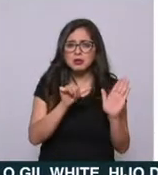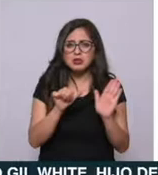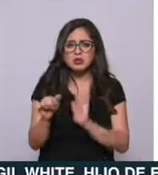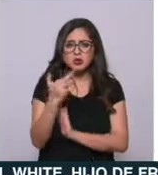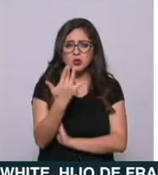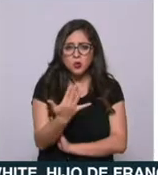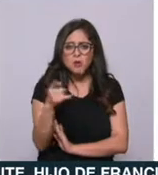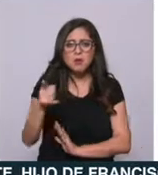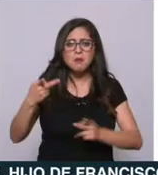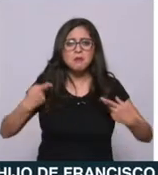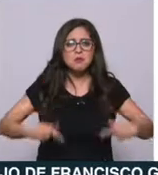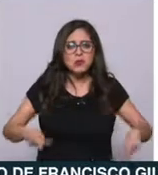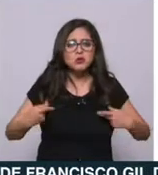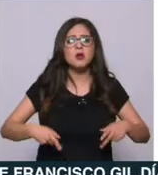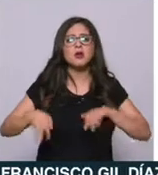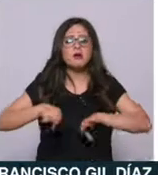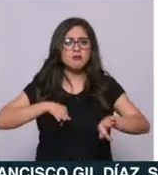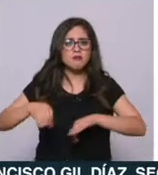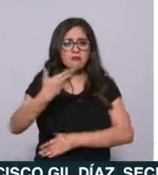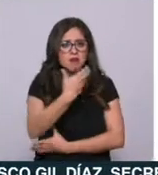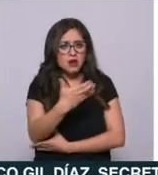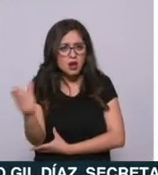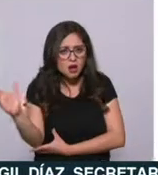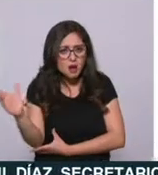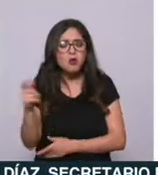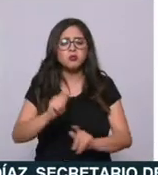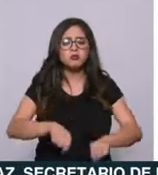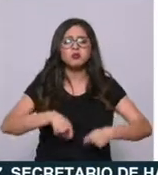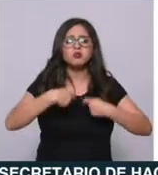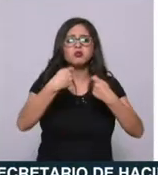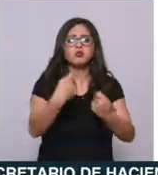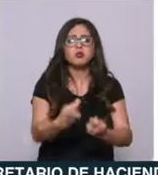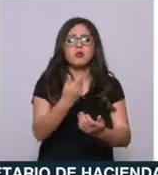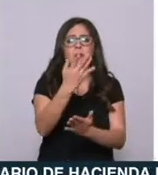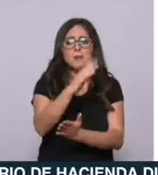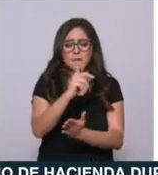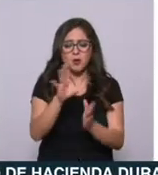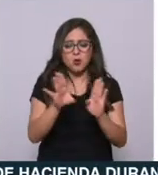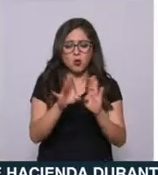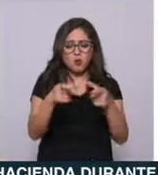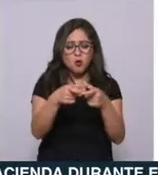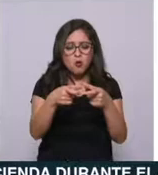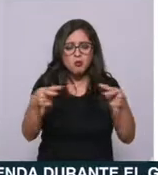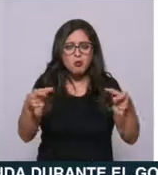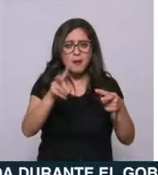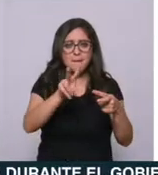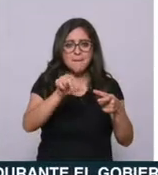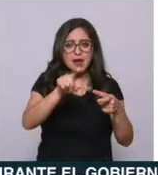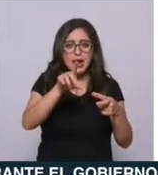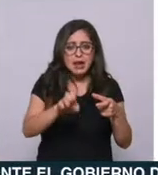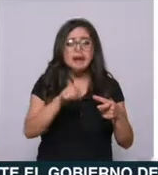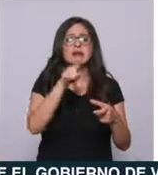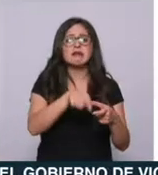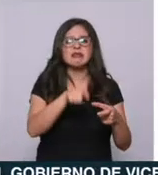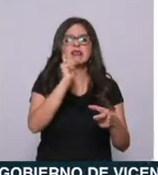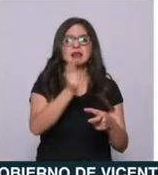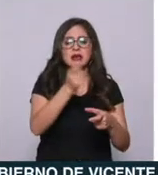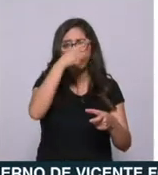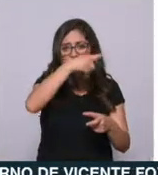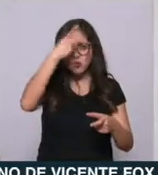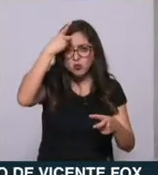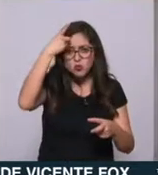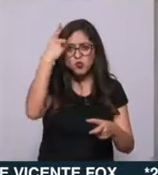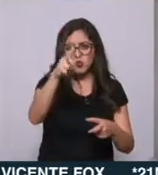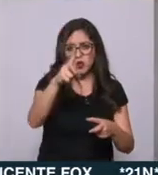229,650 productores, recibieron el comprobante, el vale de que son legítimos propietarios de este